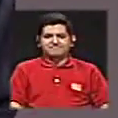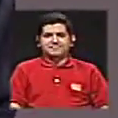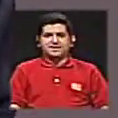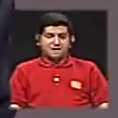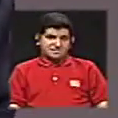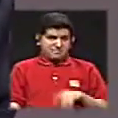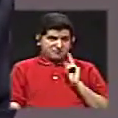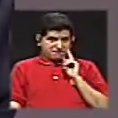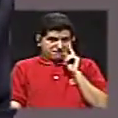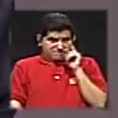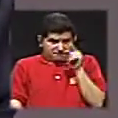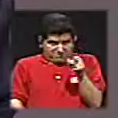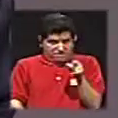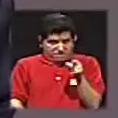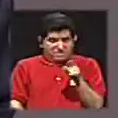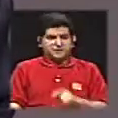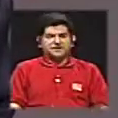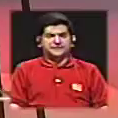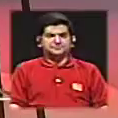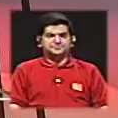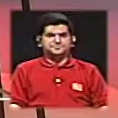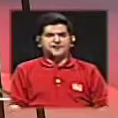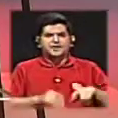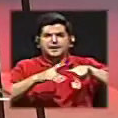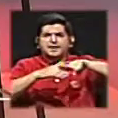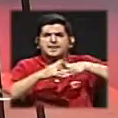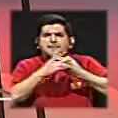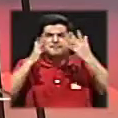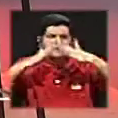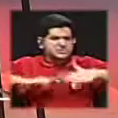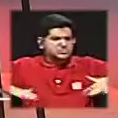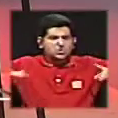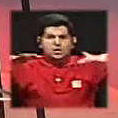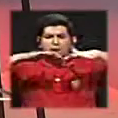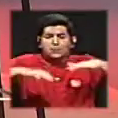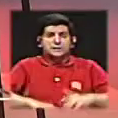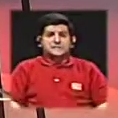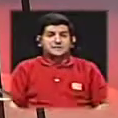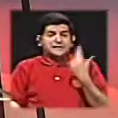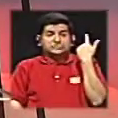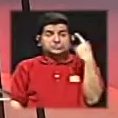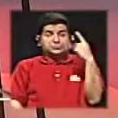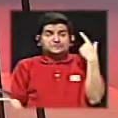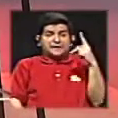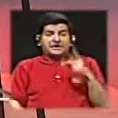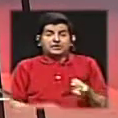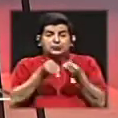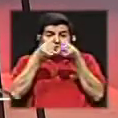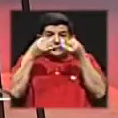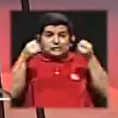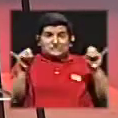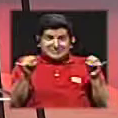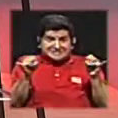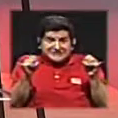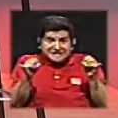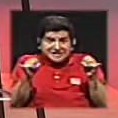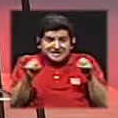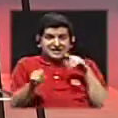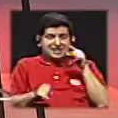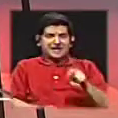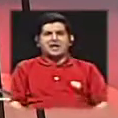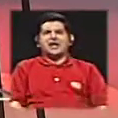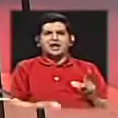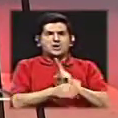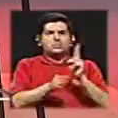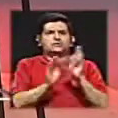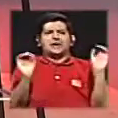él estaba entrando a un campo minado sin siquiera usar